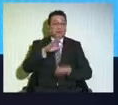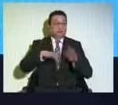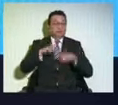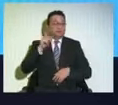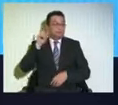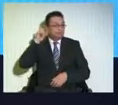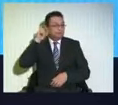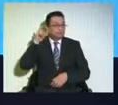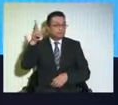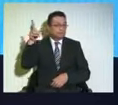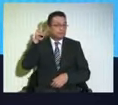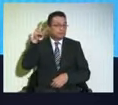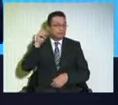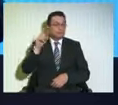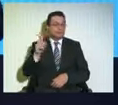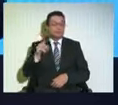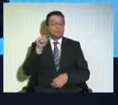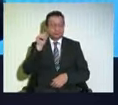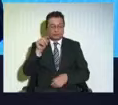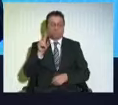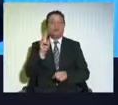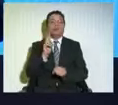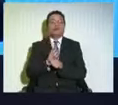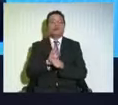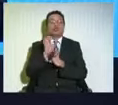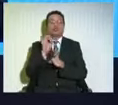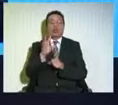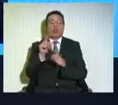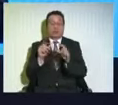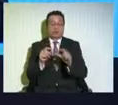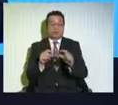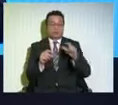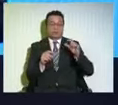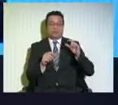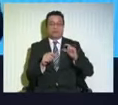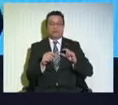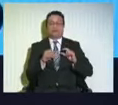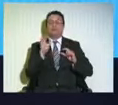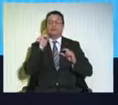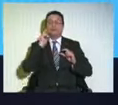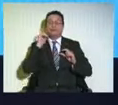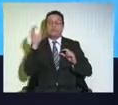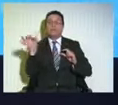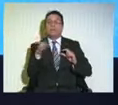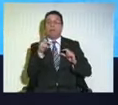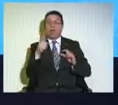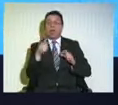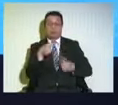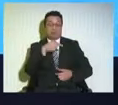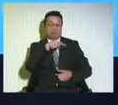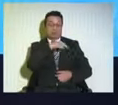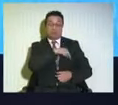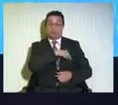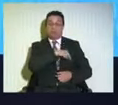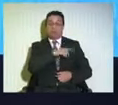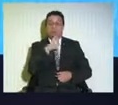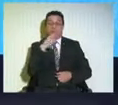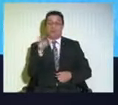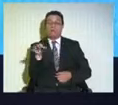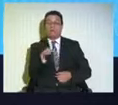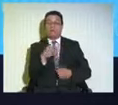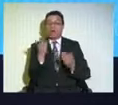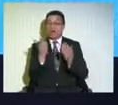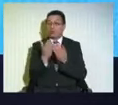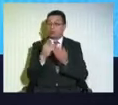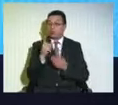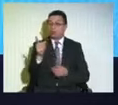no captaría el sonido. Y basta que el profesor se ponga este dispositivo que tengo yo aquí, que no es más que un lápiz, y los estudiantes que